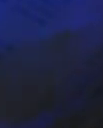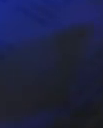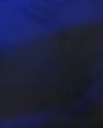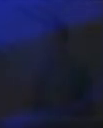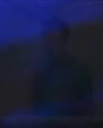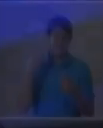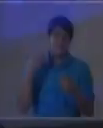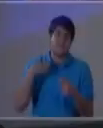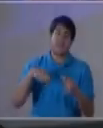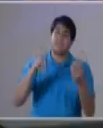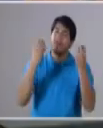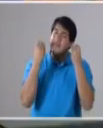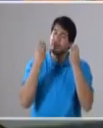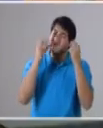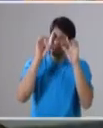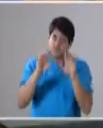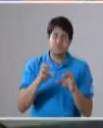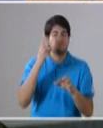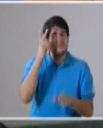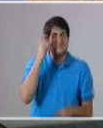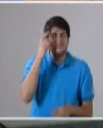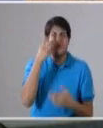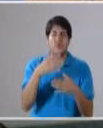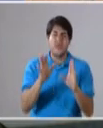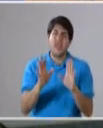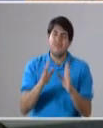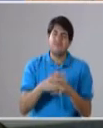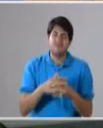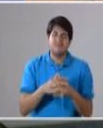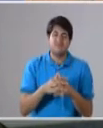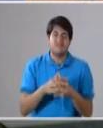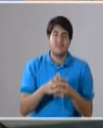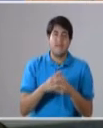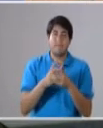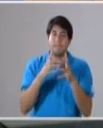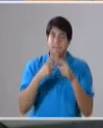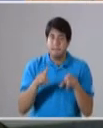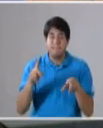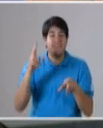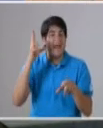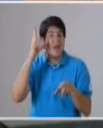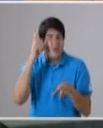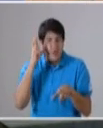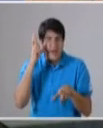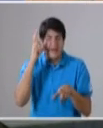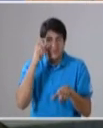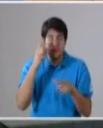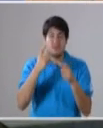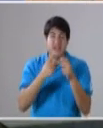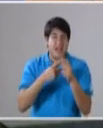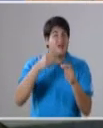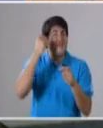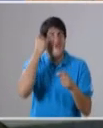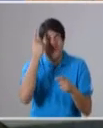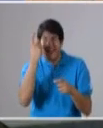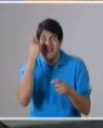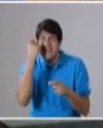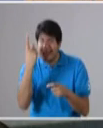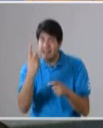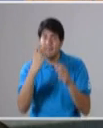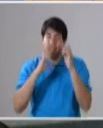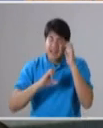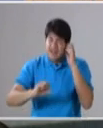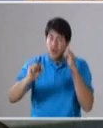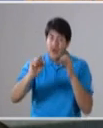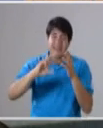un montón de gente, pero escuchar es ponerle atención a las cosas que van a suceder de último. De ahí que